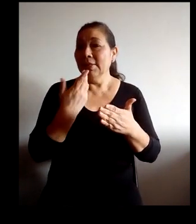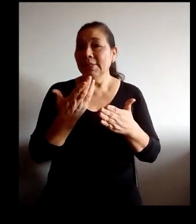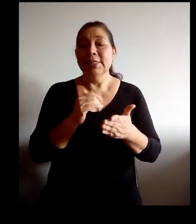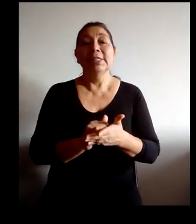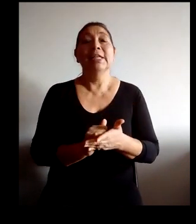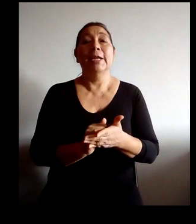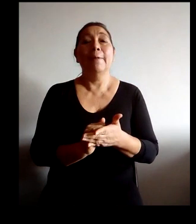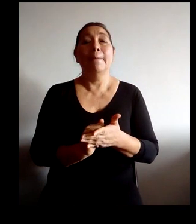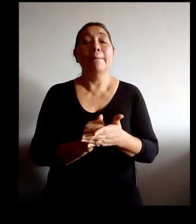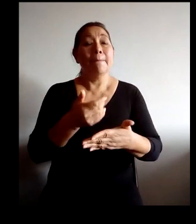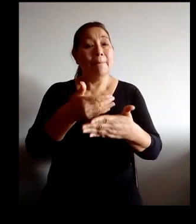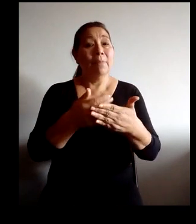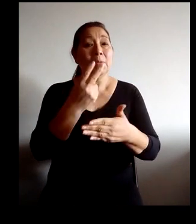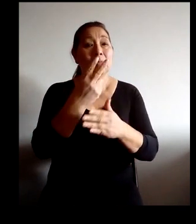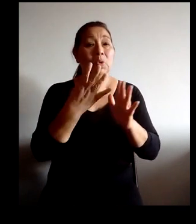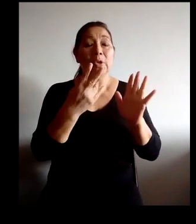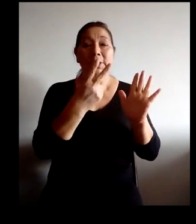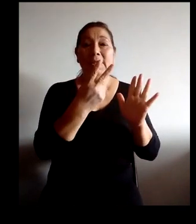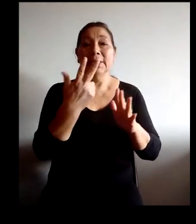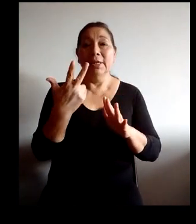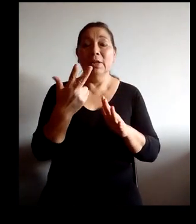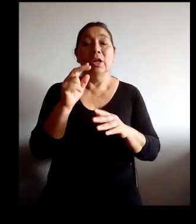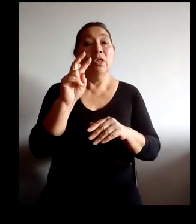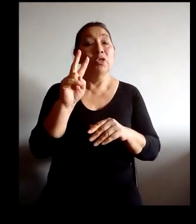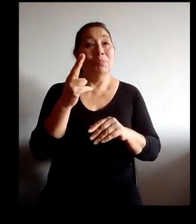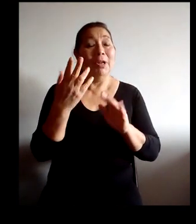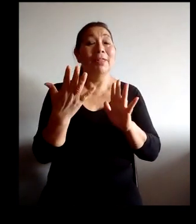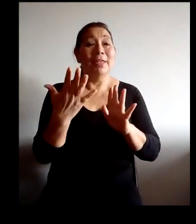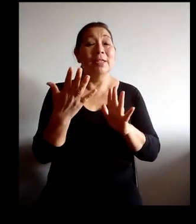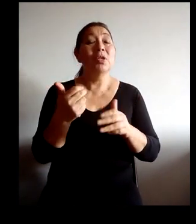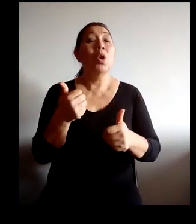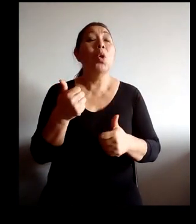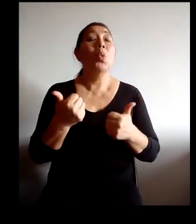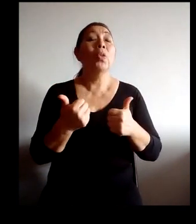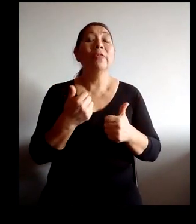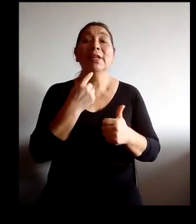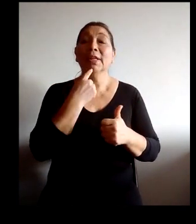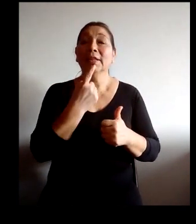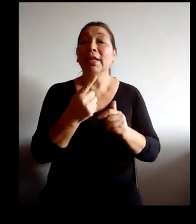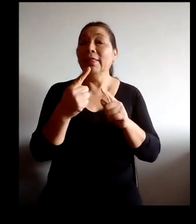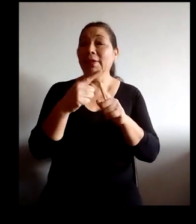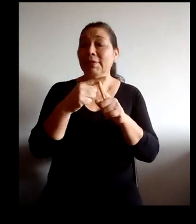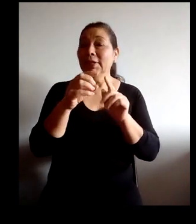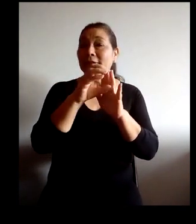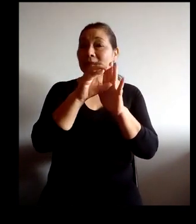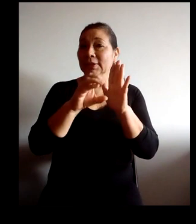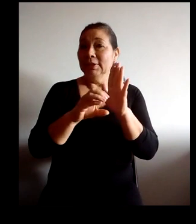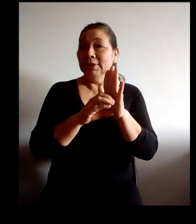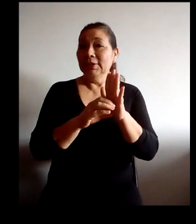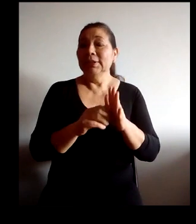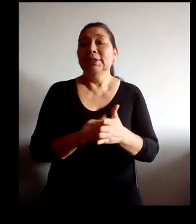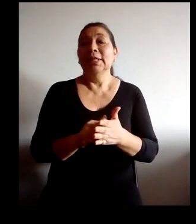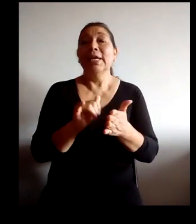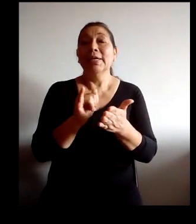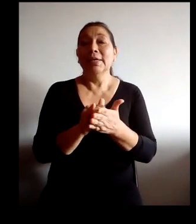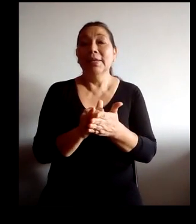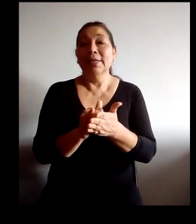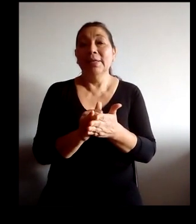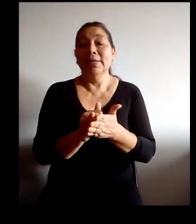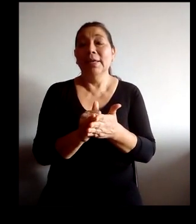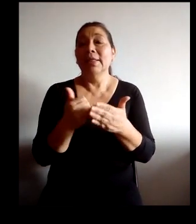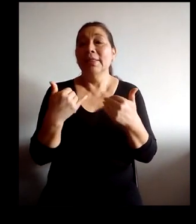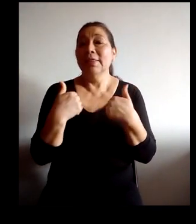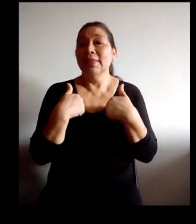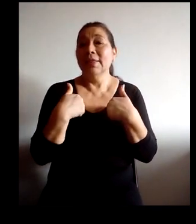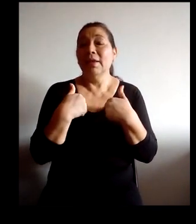Tribunal Constitucional señaló que correspondía en un caso análogo de pensión de invalidez aplicar la Resolución Suprema